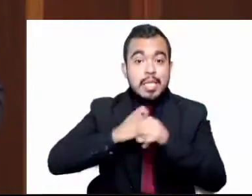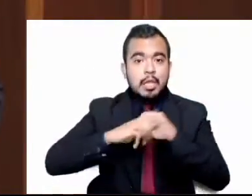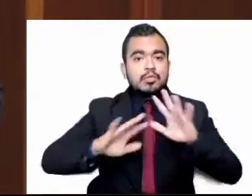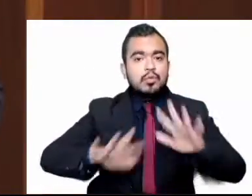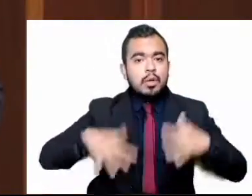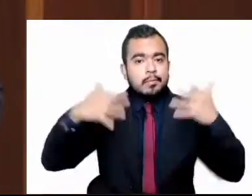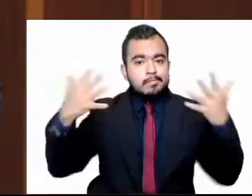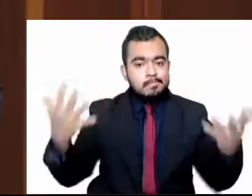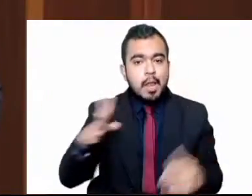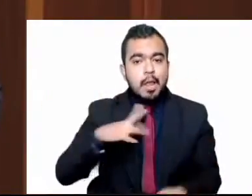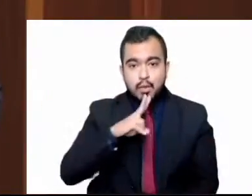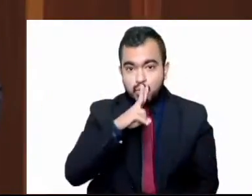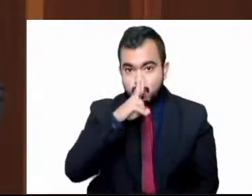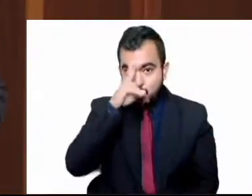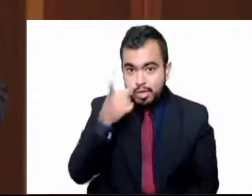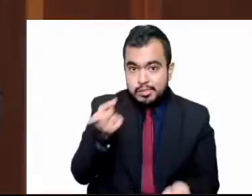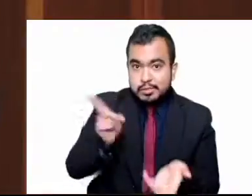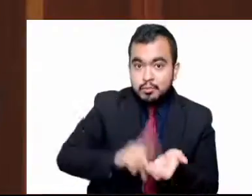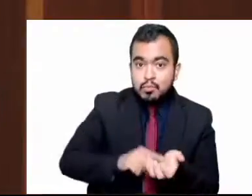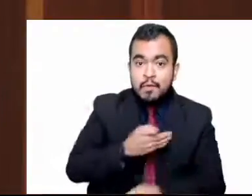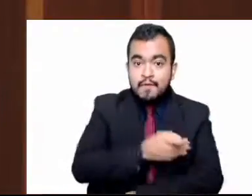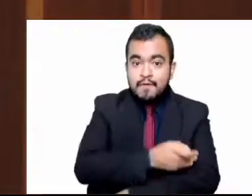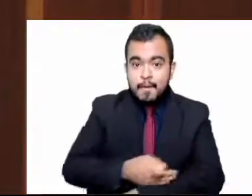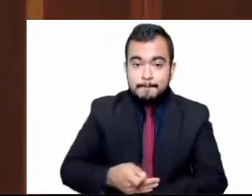ya que este ilícito aumentó